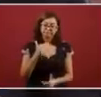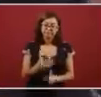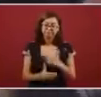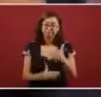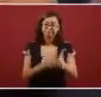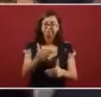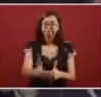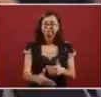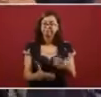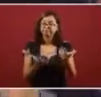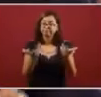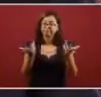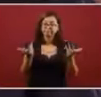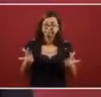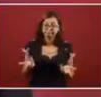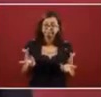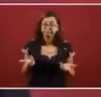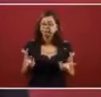y